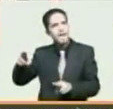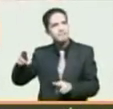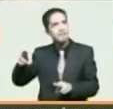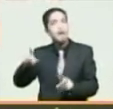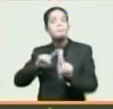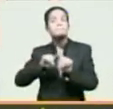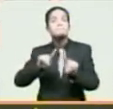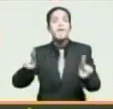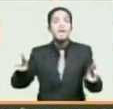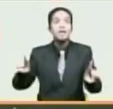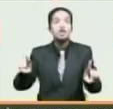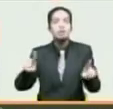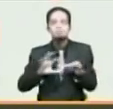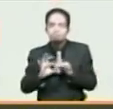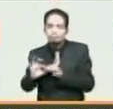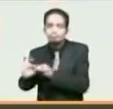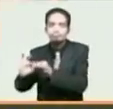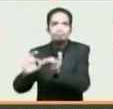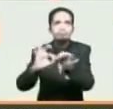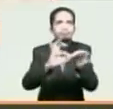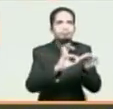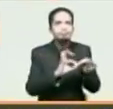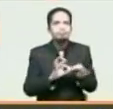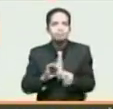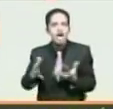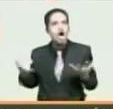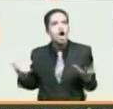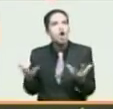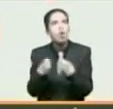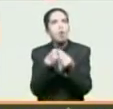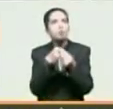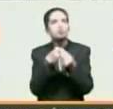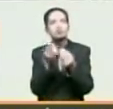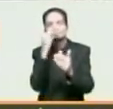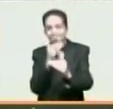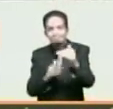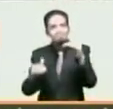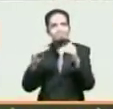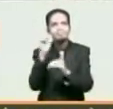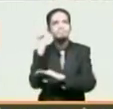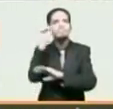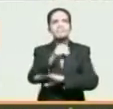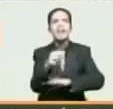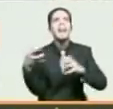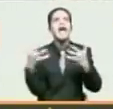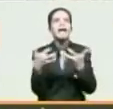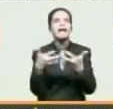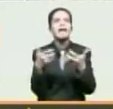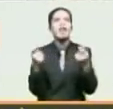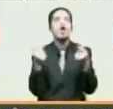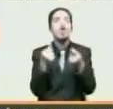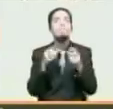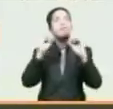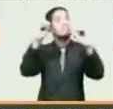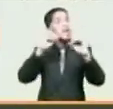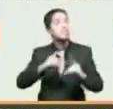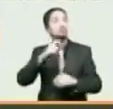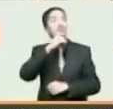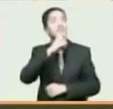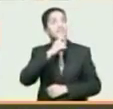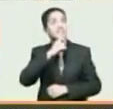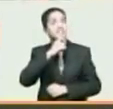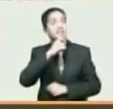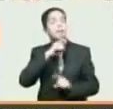a sumar todas las voluntades para superar la guerra económica, con decisiones difíciles,